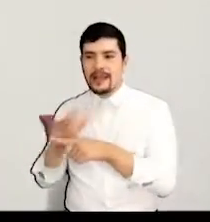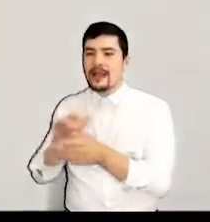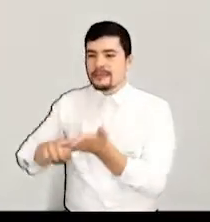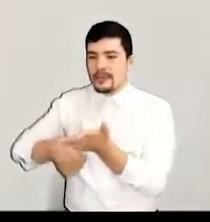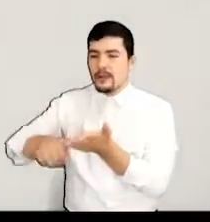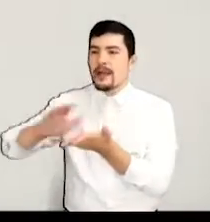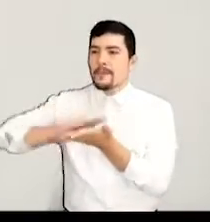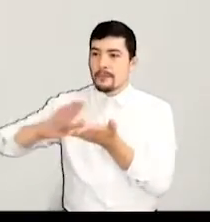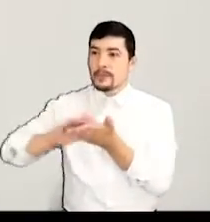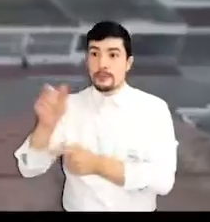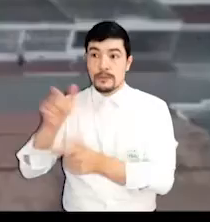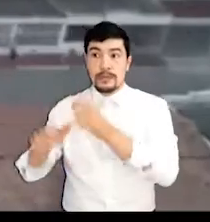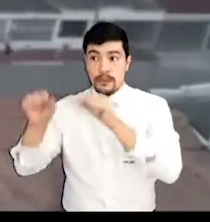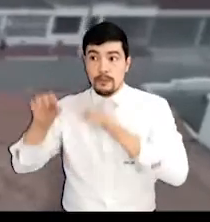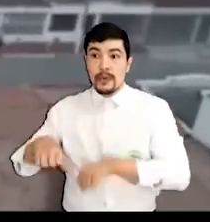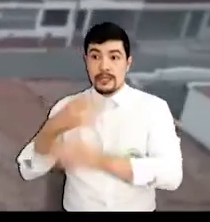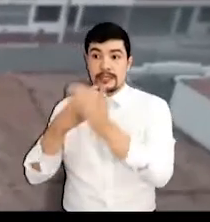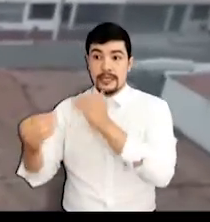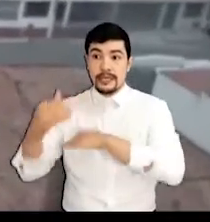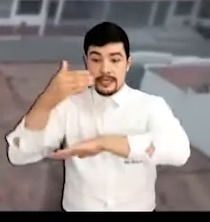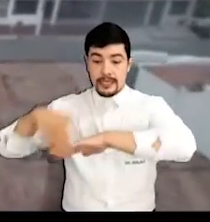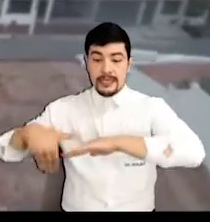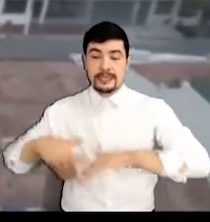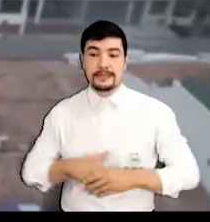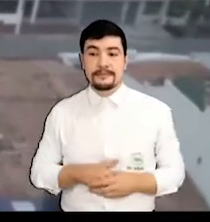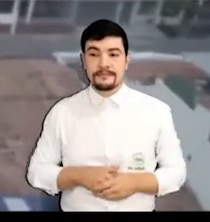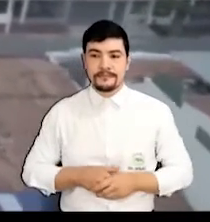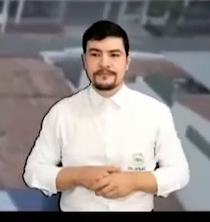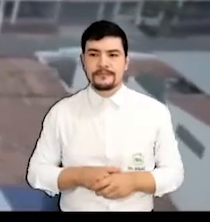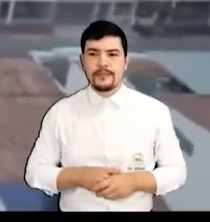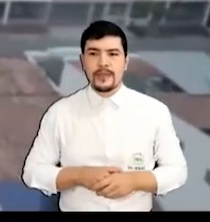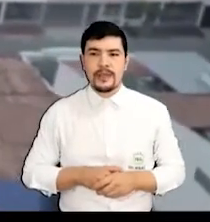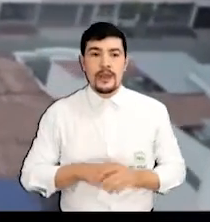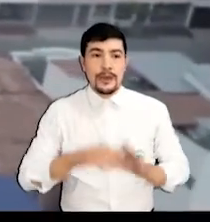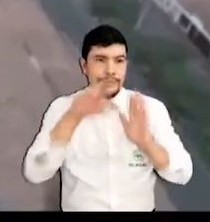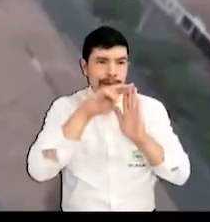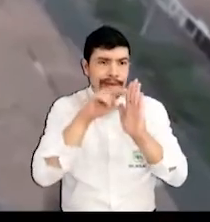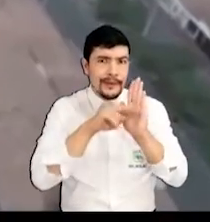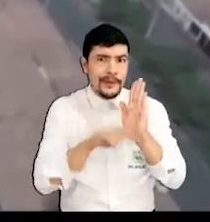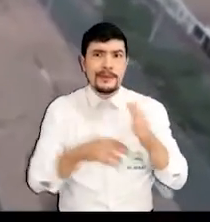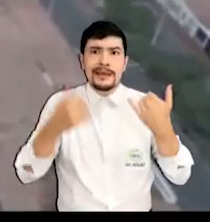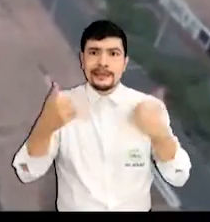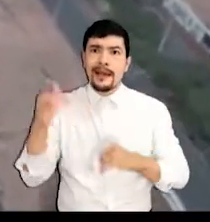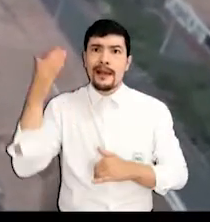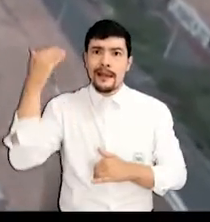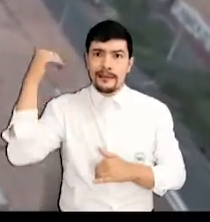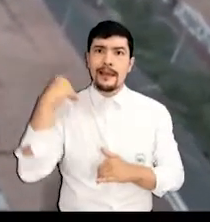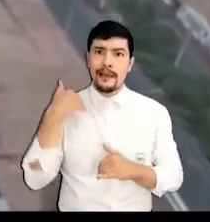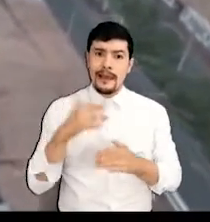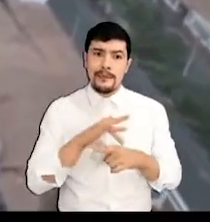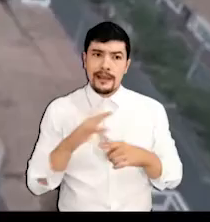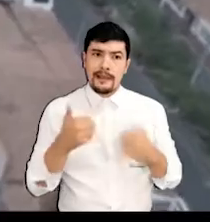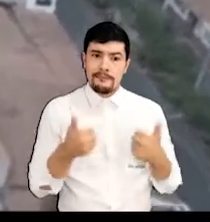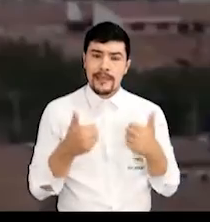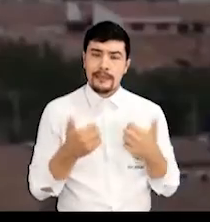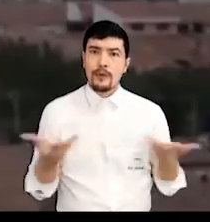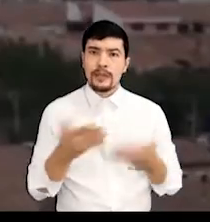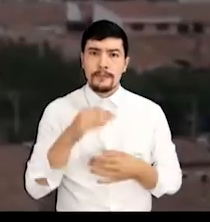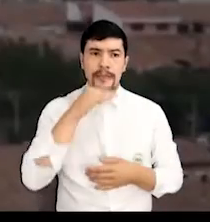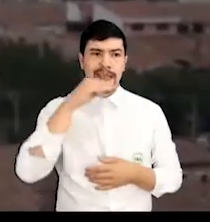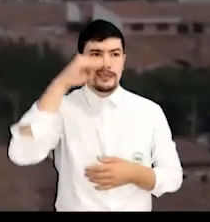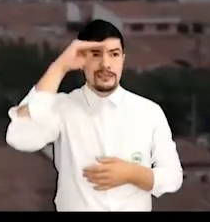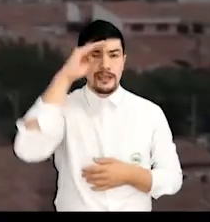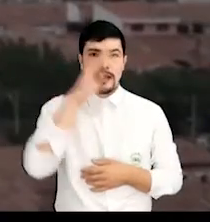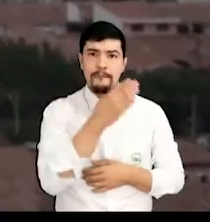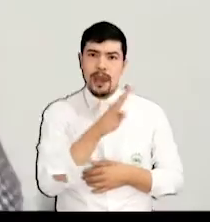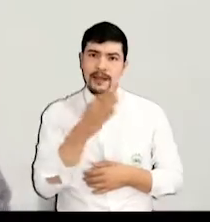en Bogotá, en Bucaramanga. Nosotros hemos sido de pronto un poco flexibles con los ciudadanos, pero ya la situación nos